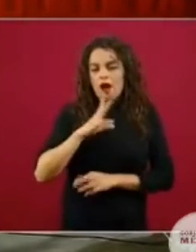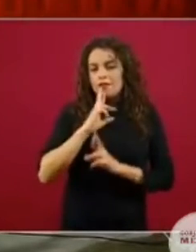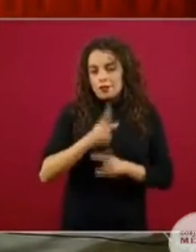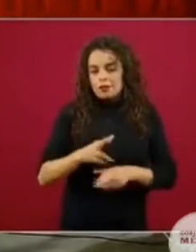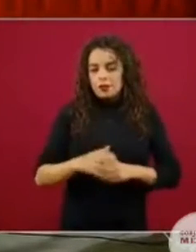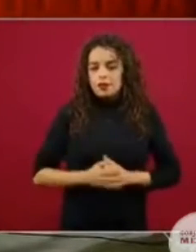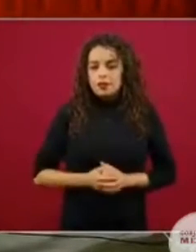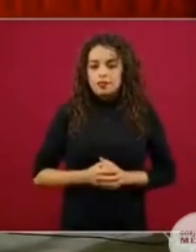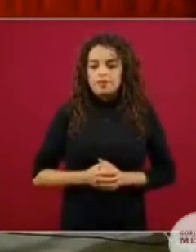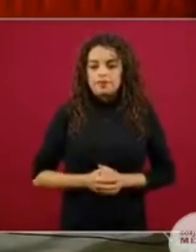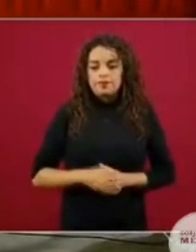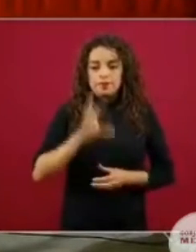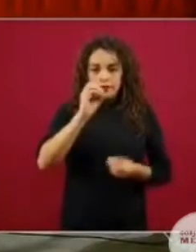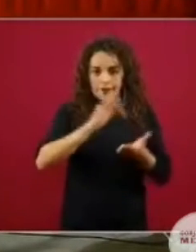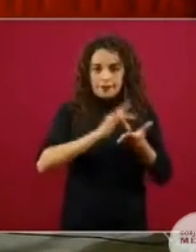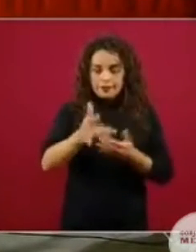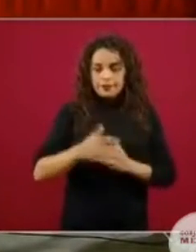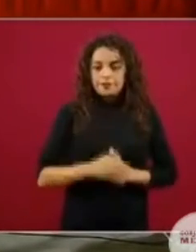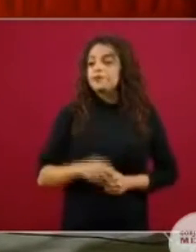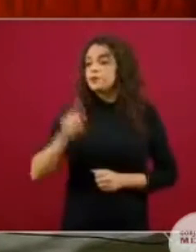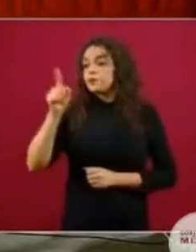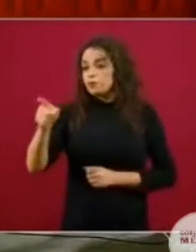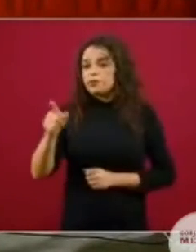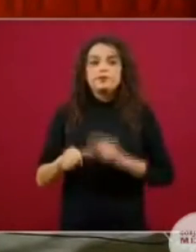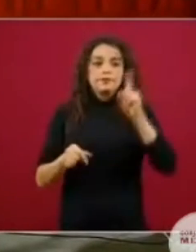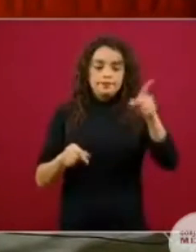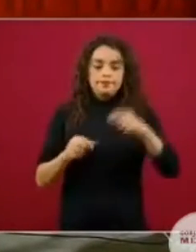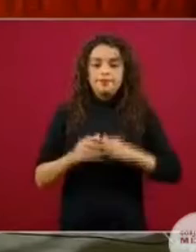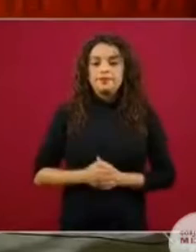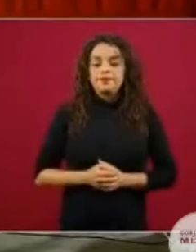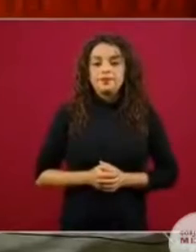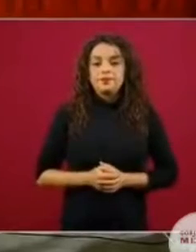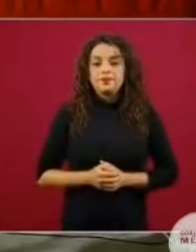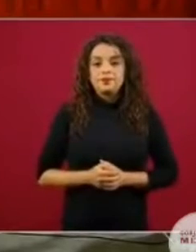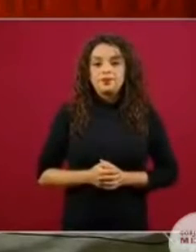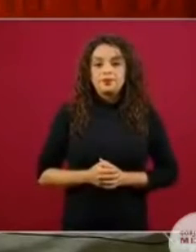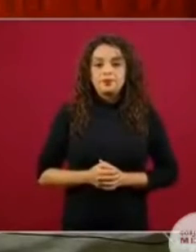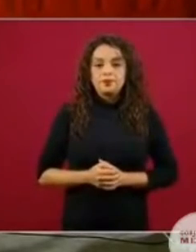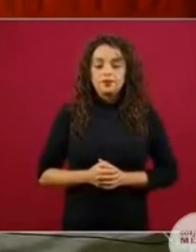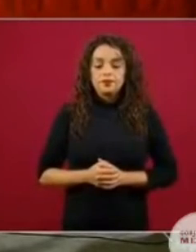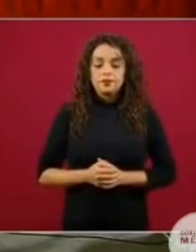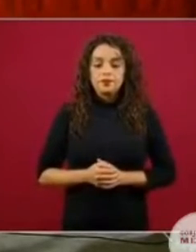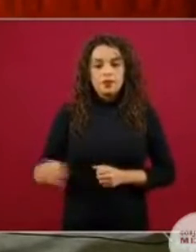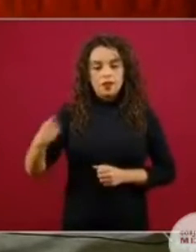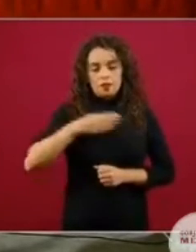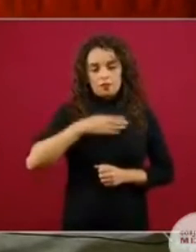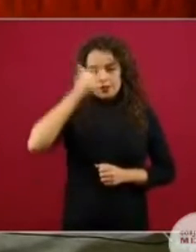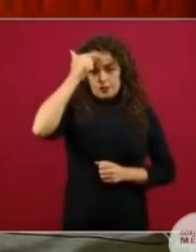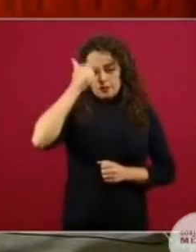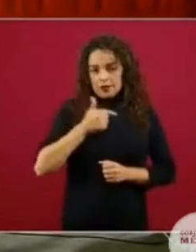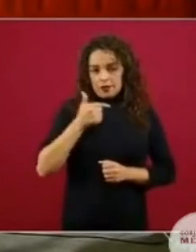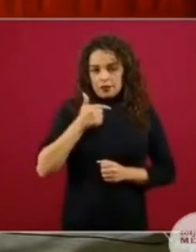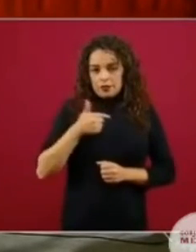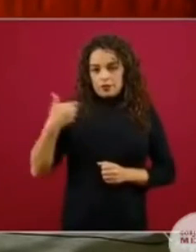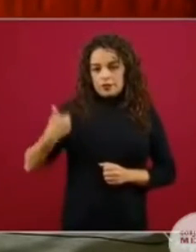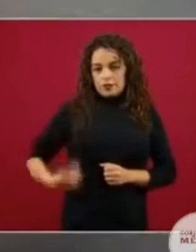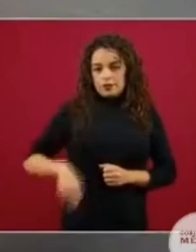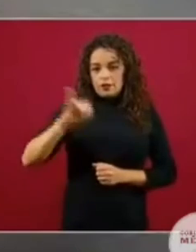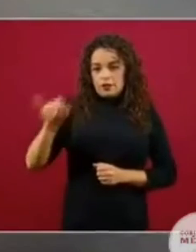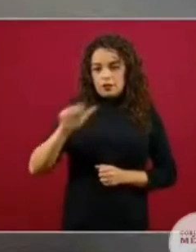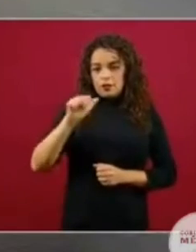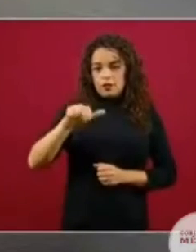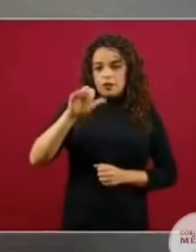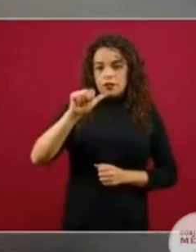ustedes y nos vamos a cada este lado con el colegio sin buenas noches juan carlos mayores